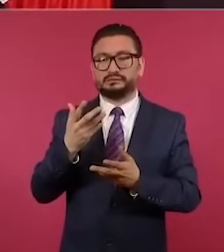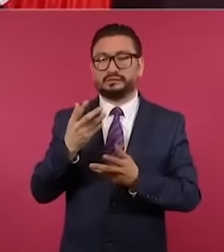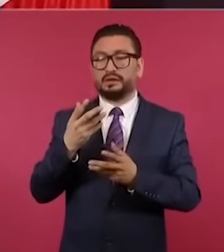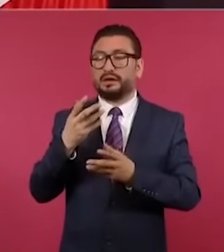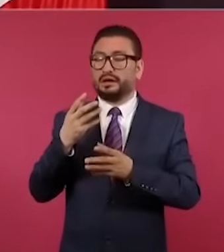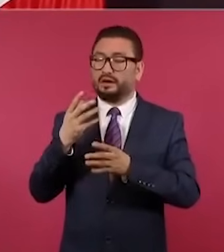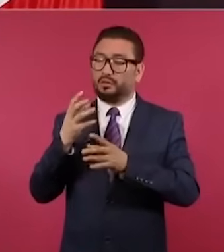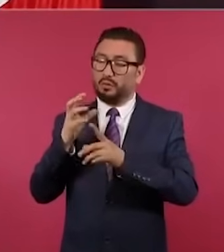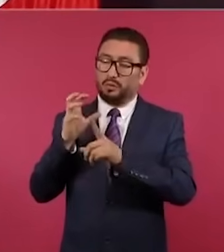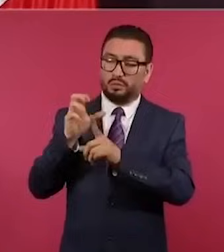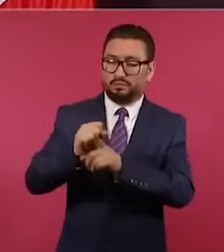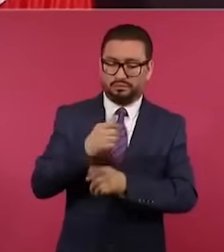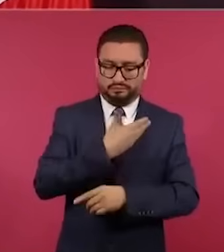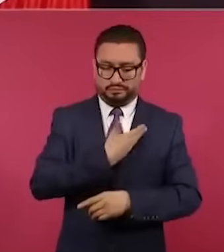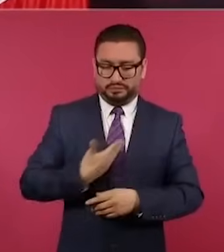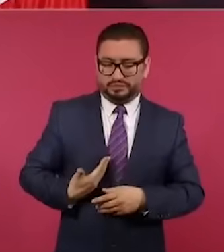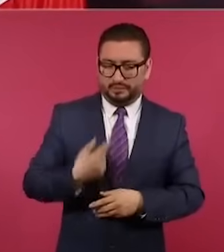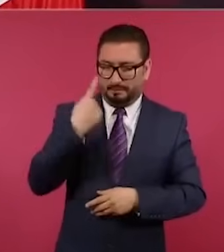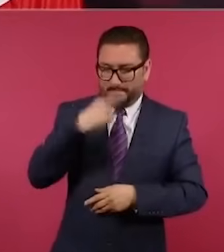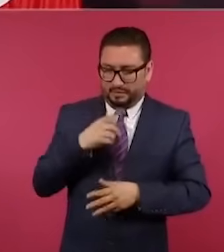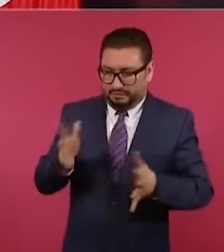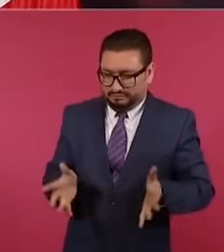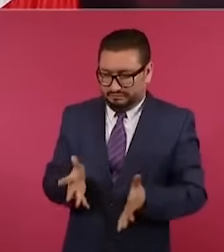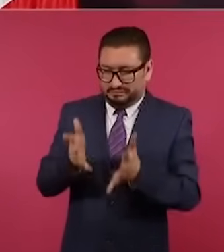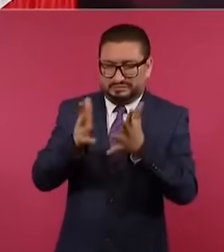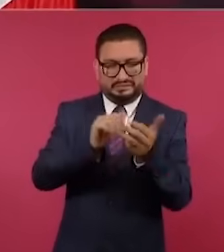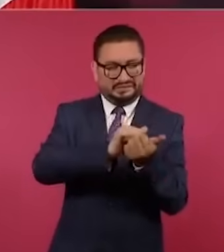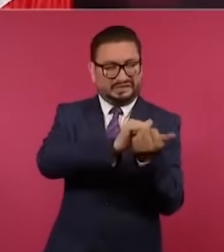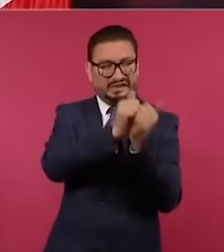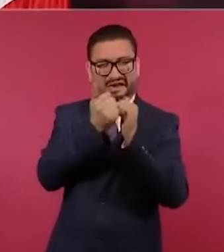a la presidencia para impulsar una transformación,